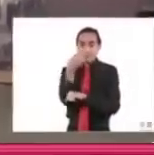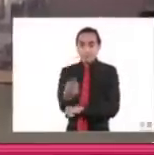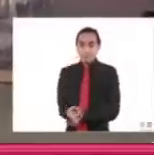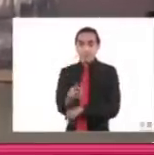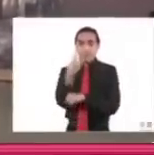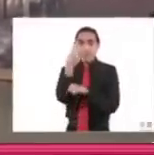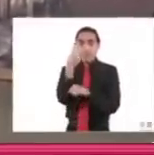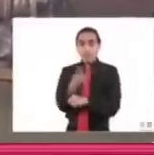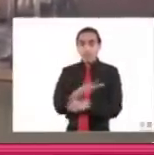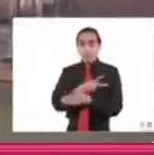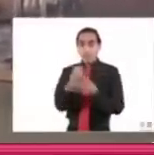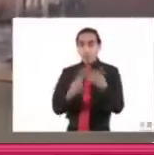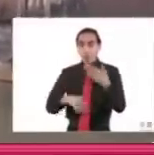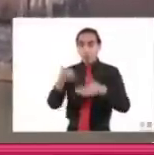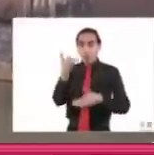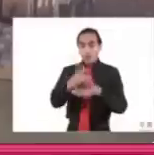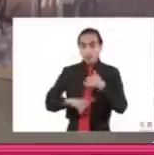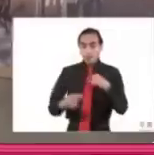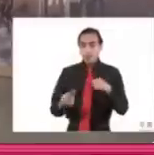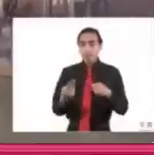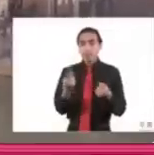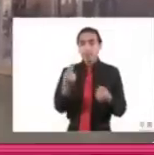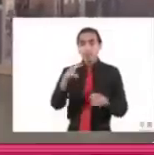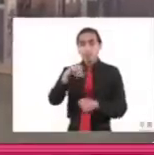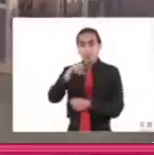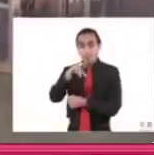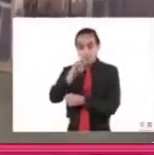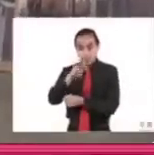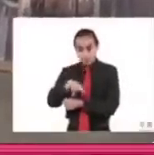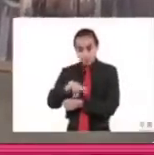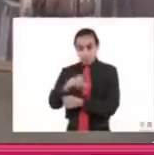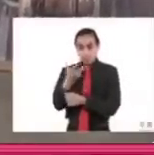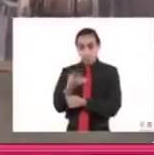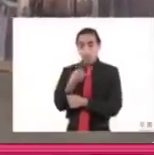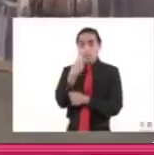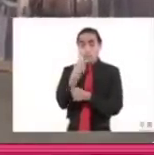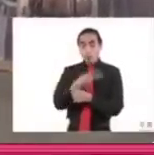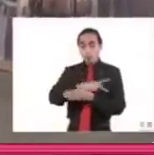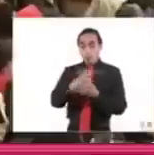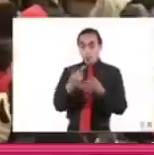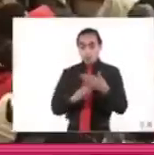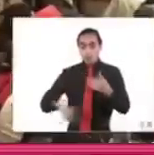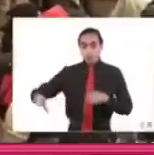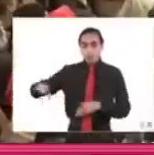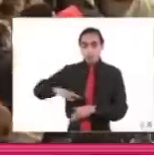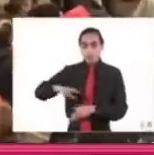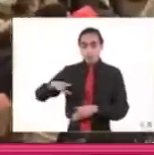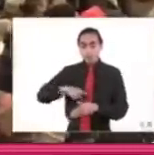y robaron durante mucho tiempo. Y bueno, no olviden darle me gusta a mi video, no olviden seguirme en mis preciosas